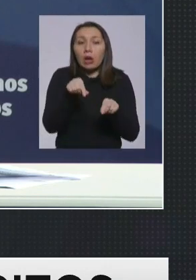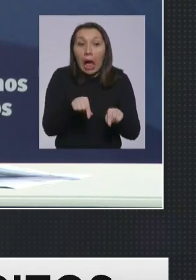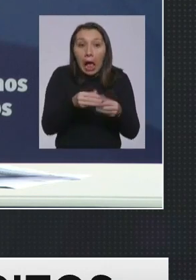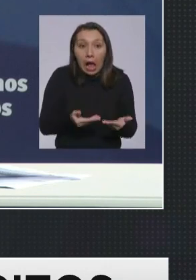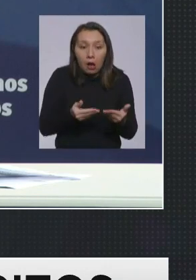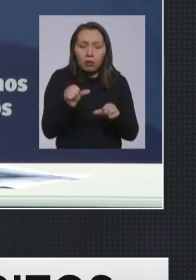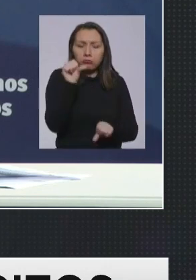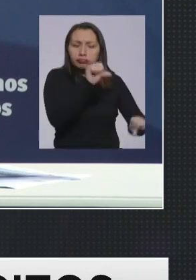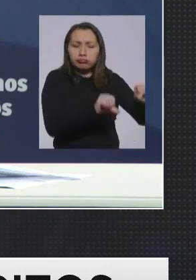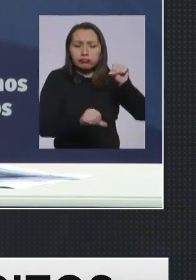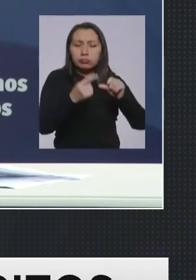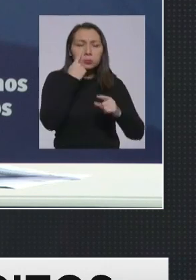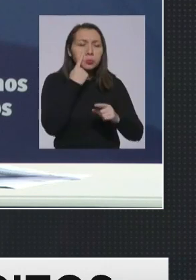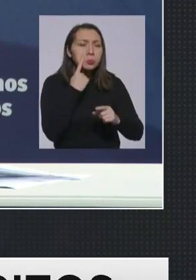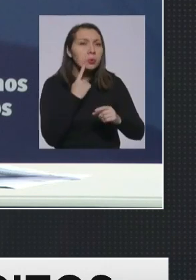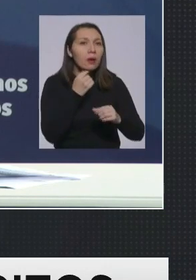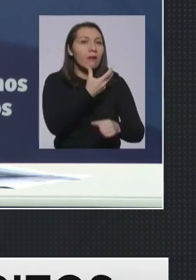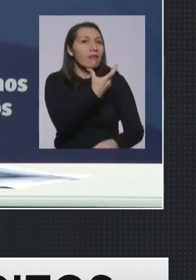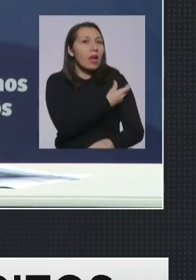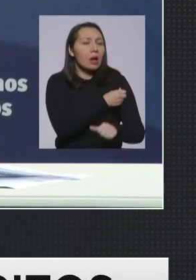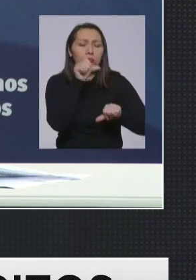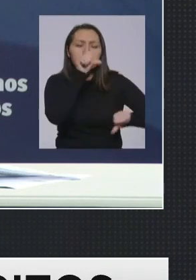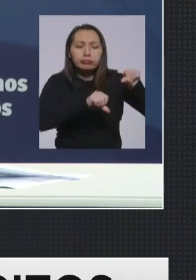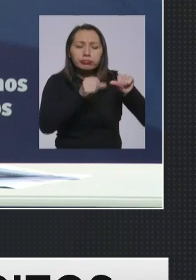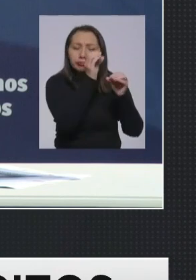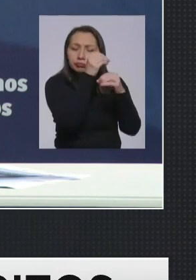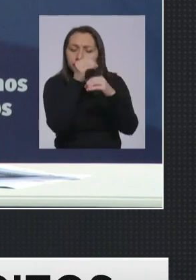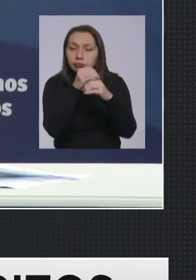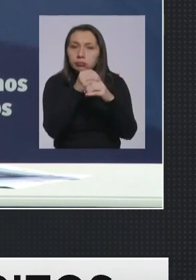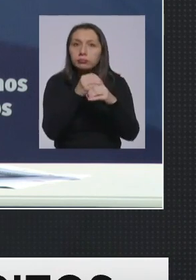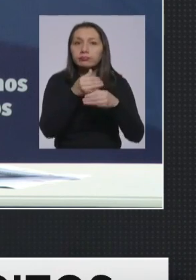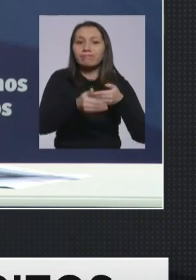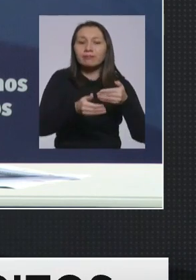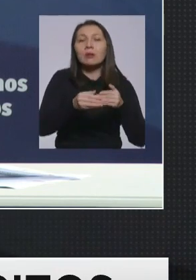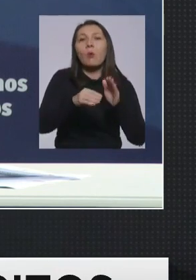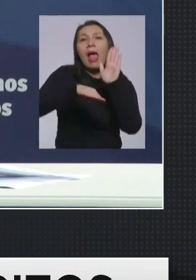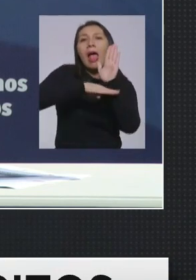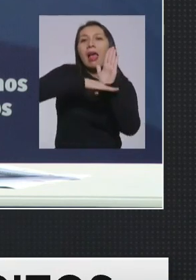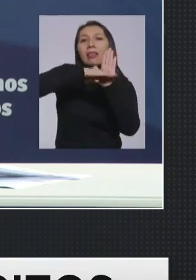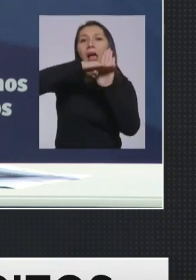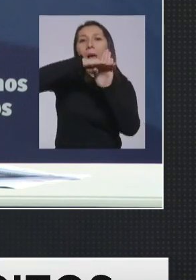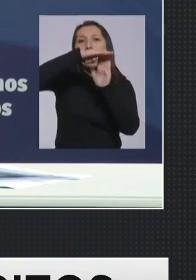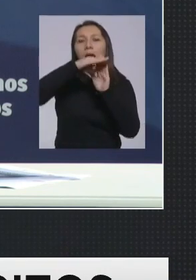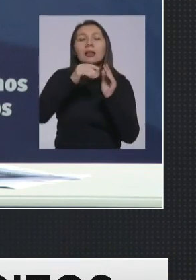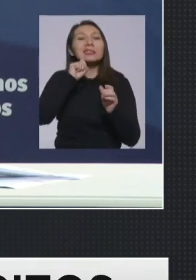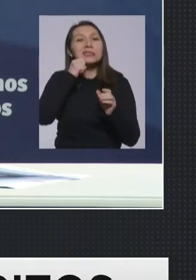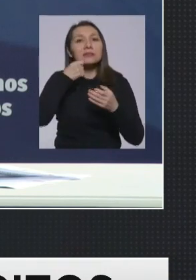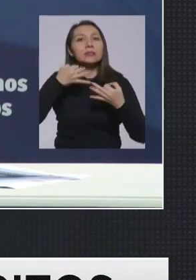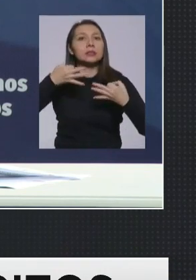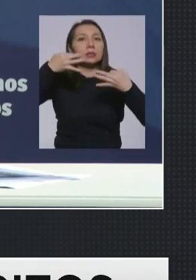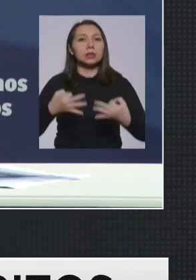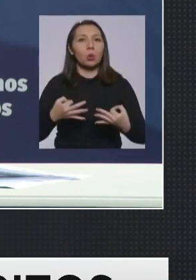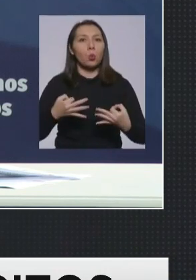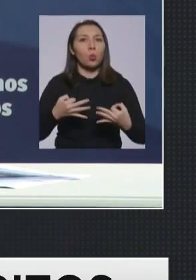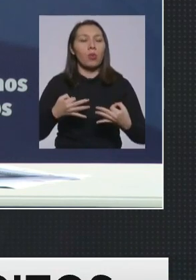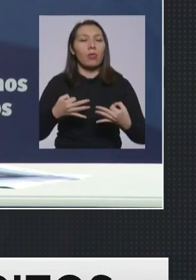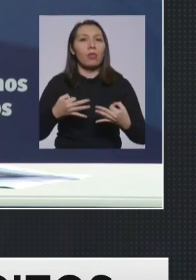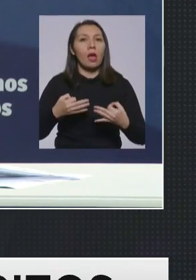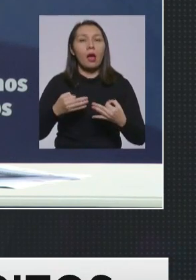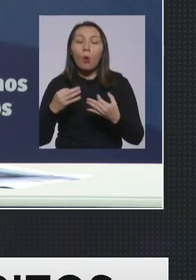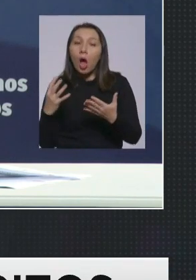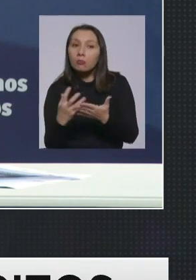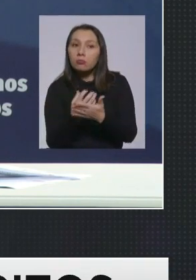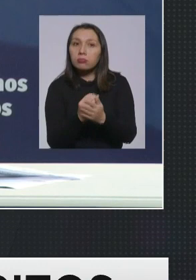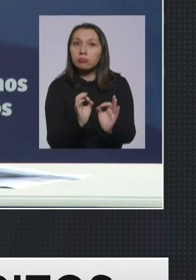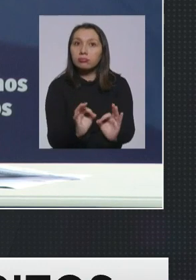vacuna obviamente que el desarrollo de esa vacuna tiene fases que tienen que ver con la seguridad y la efectividad